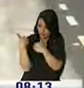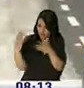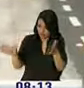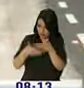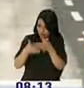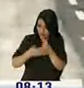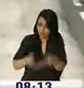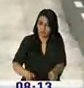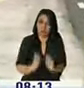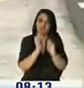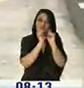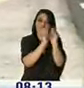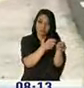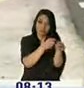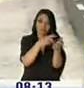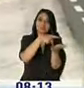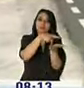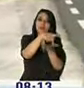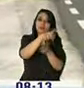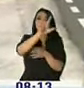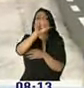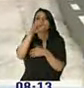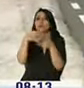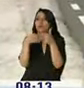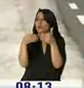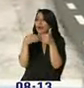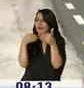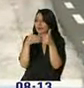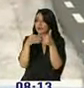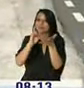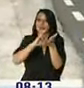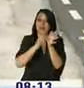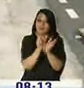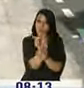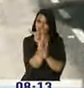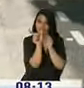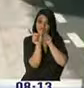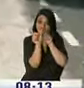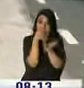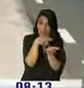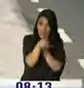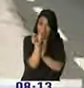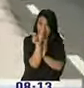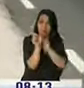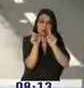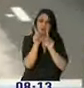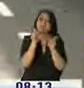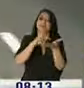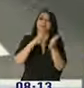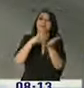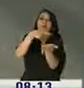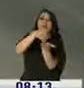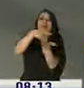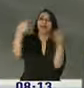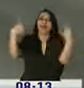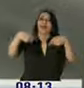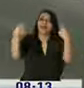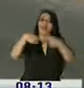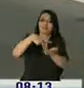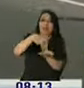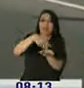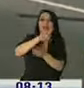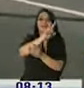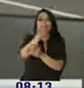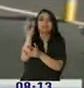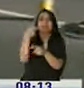dispositivo. La cancelación de $30, que equivale justamente a 100 pasadas. El TAC no tiene un costo, sino que solo se cobran